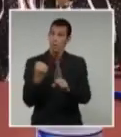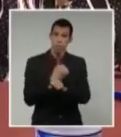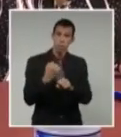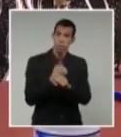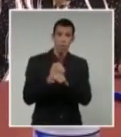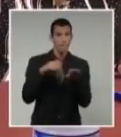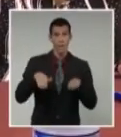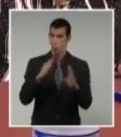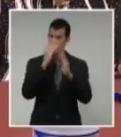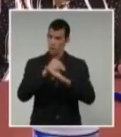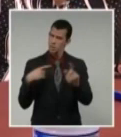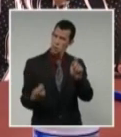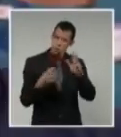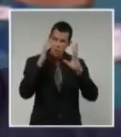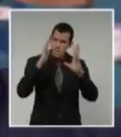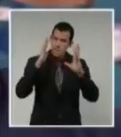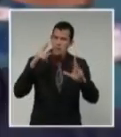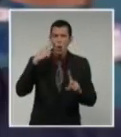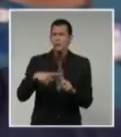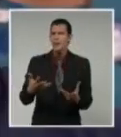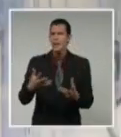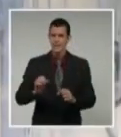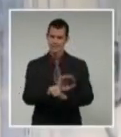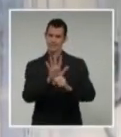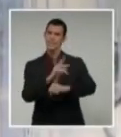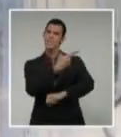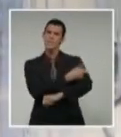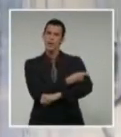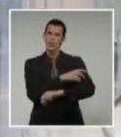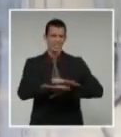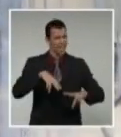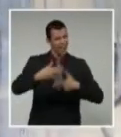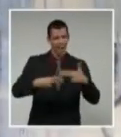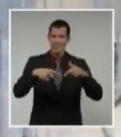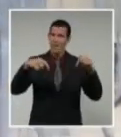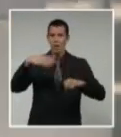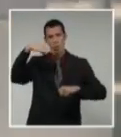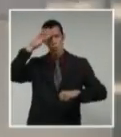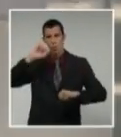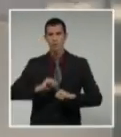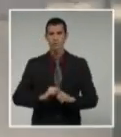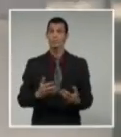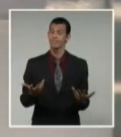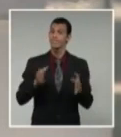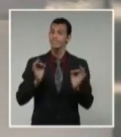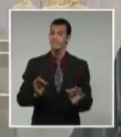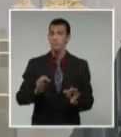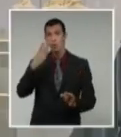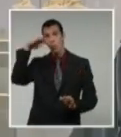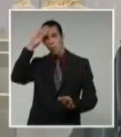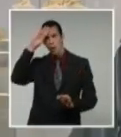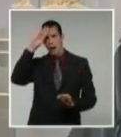otros países pudiera parecer irrisorias pero bueno analizándolo en el caso cubano que como dijimos